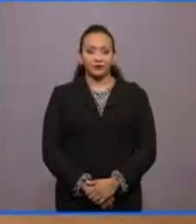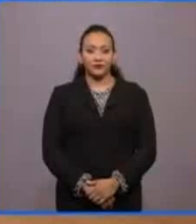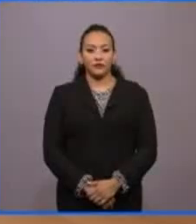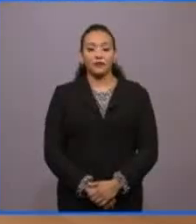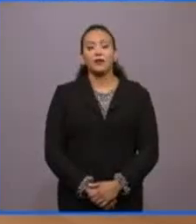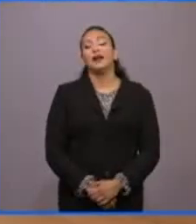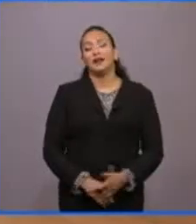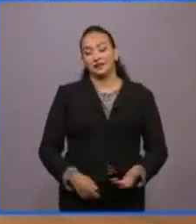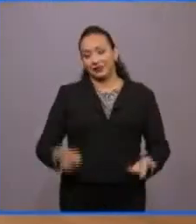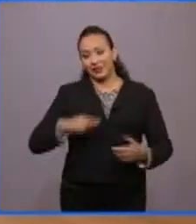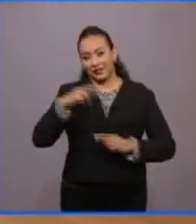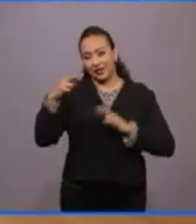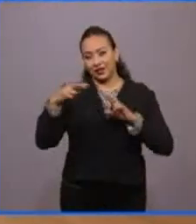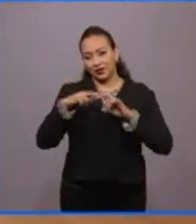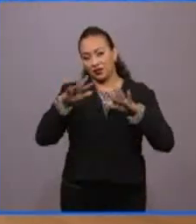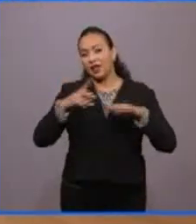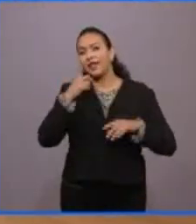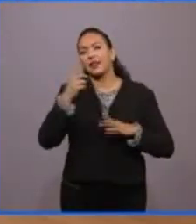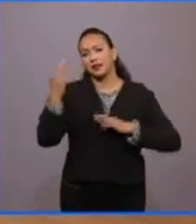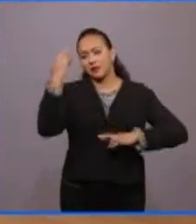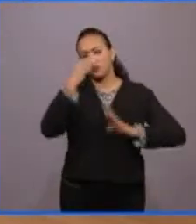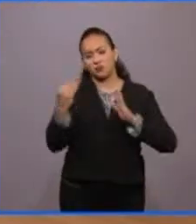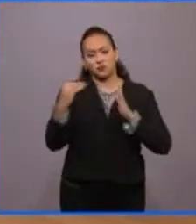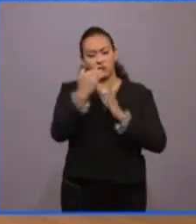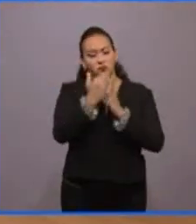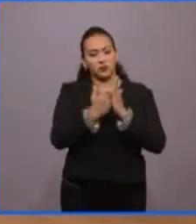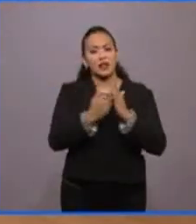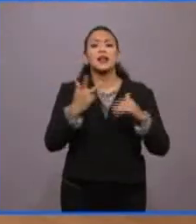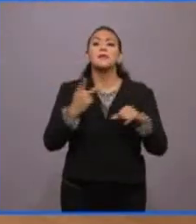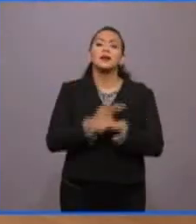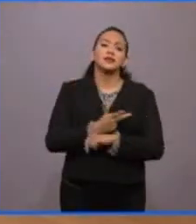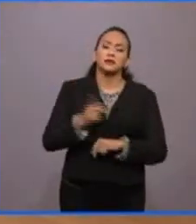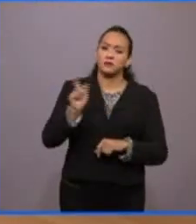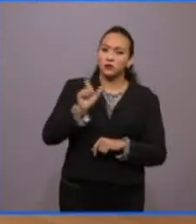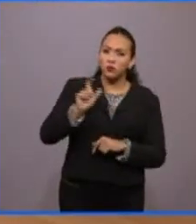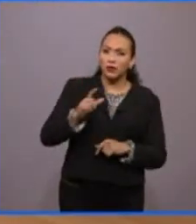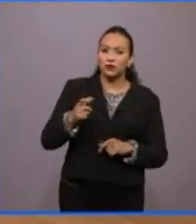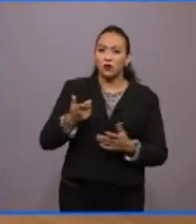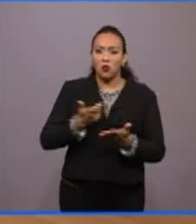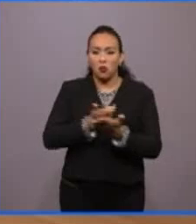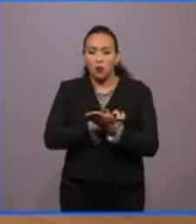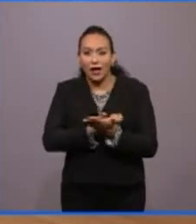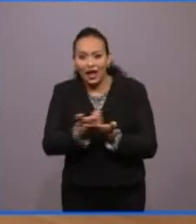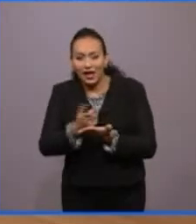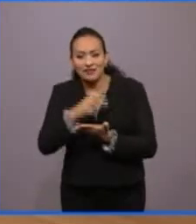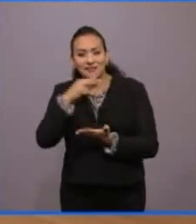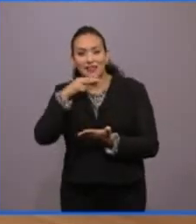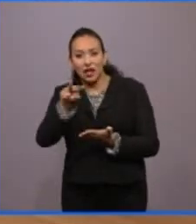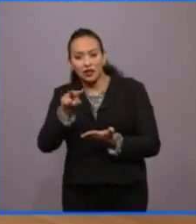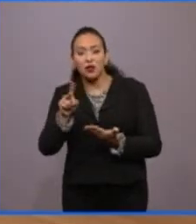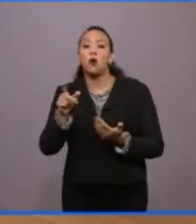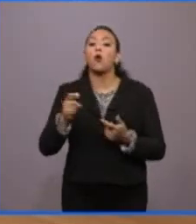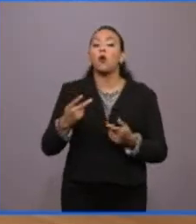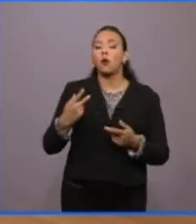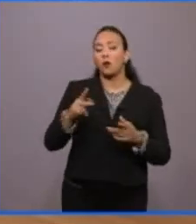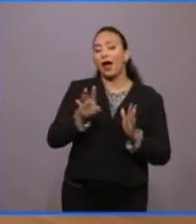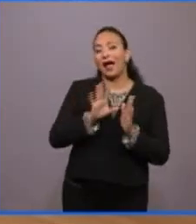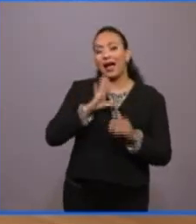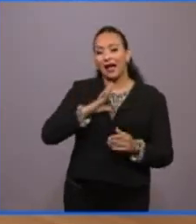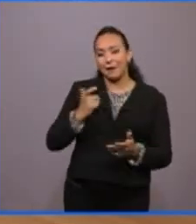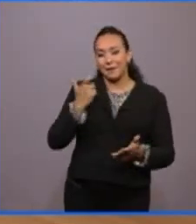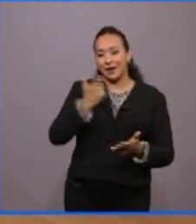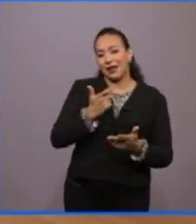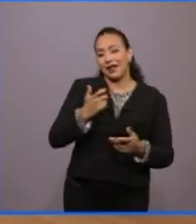El Pleno Regional fijó un criterio sobre la naturaleza de los intereses que generan aguinaldo y prima vacacional en un despido